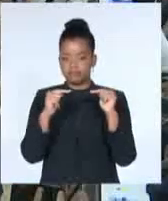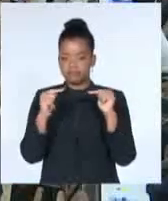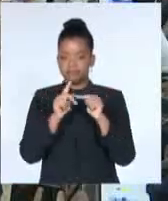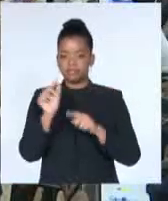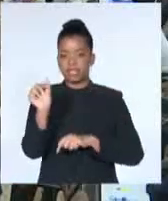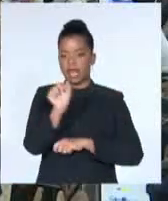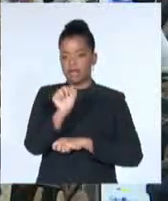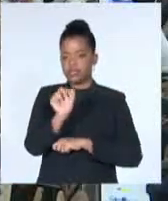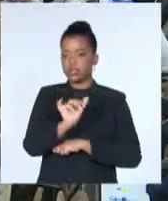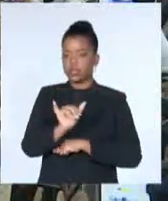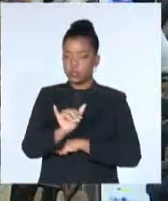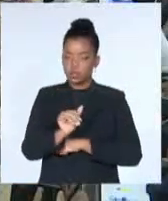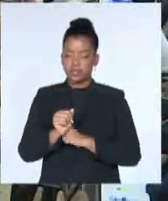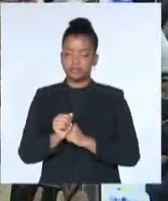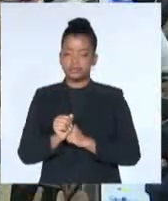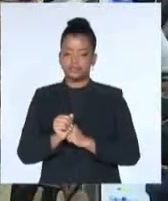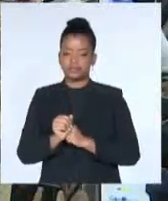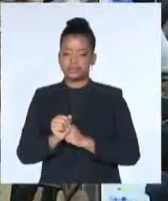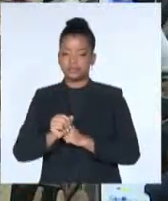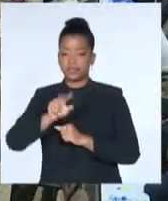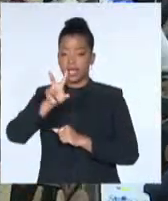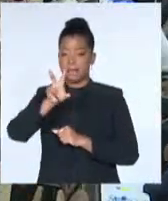En las últimas dos décadas,